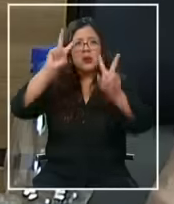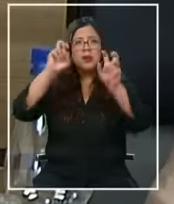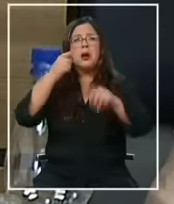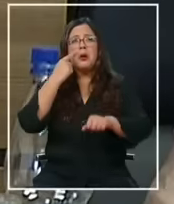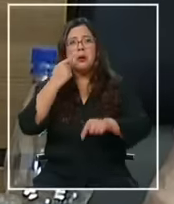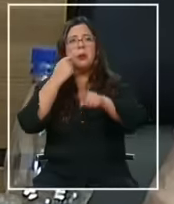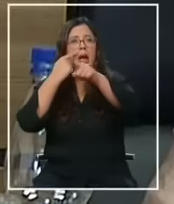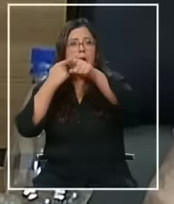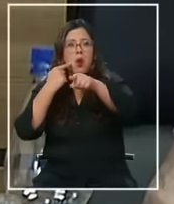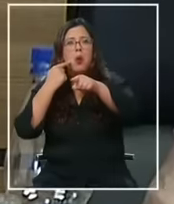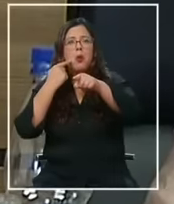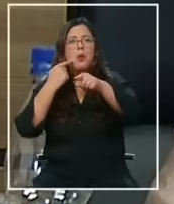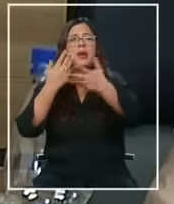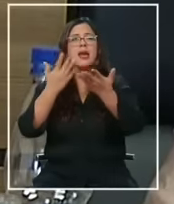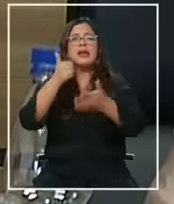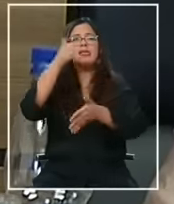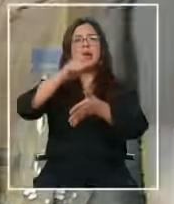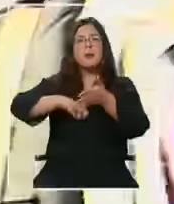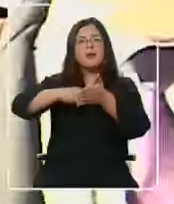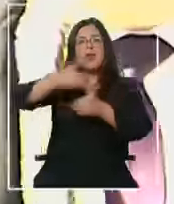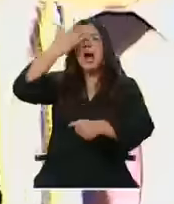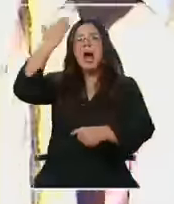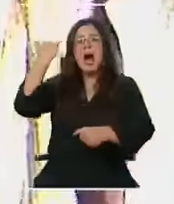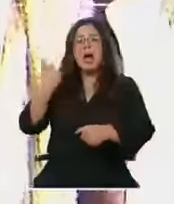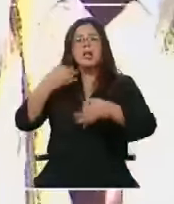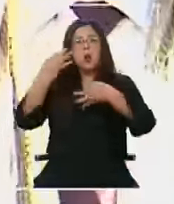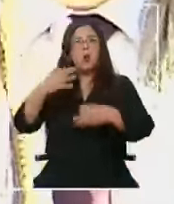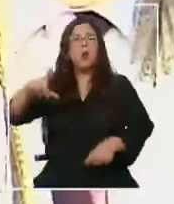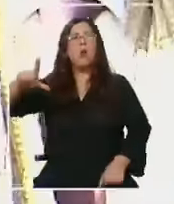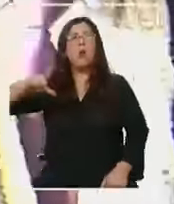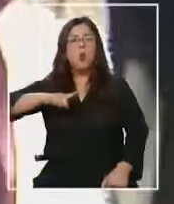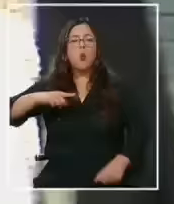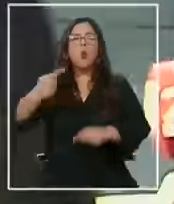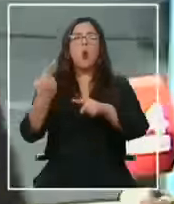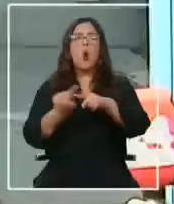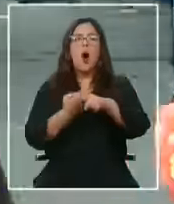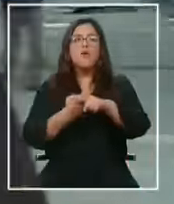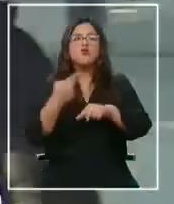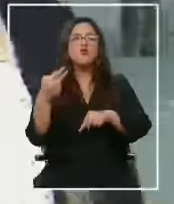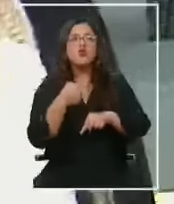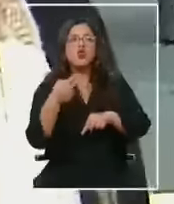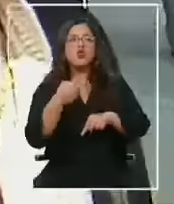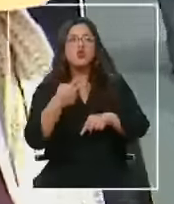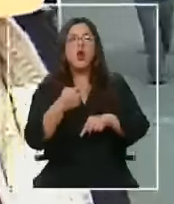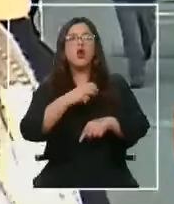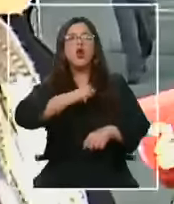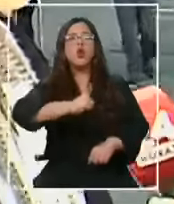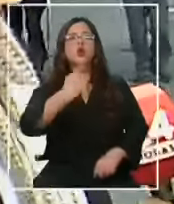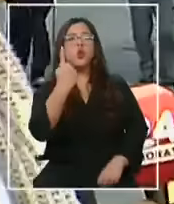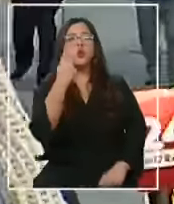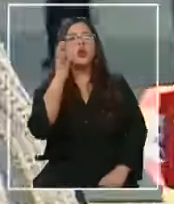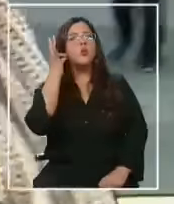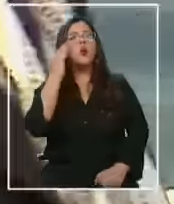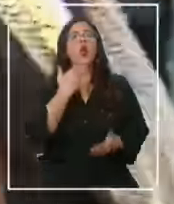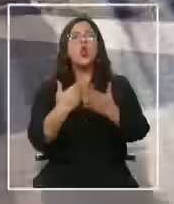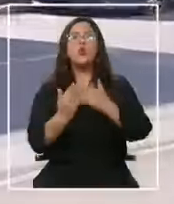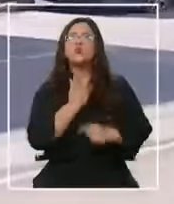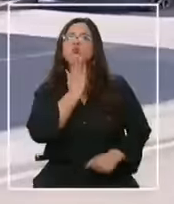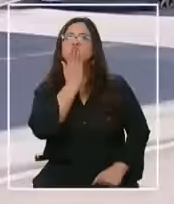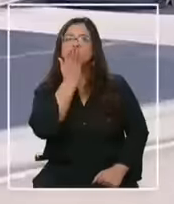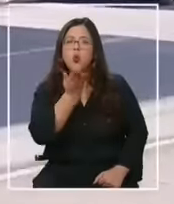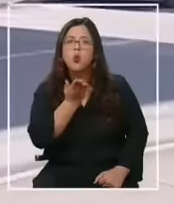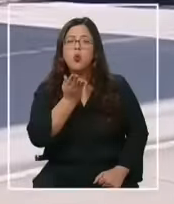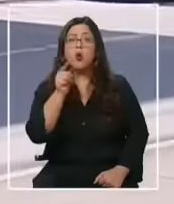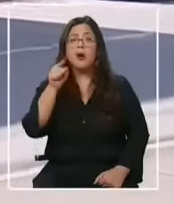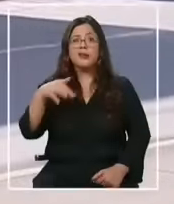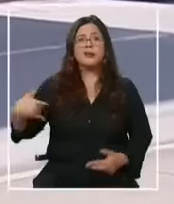para Manuel Álvarez, quien 6 meses atrás fue encontrado culpable de abuso sexual contra una de sus pacientes en Punta Arenas.